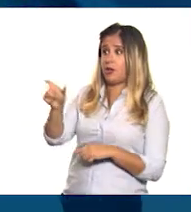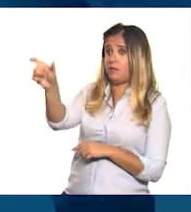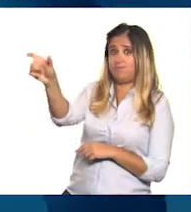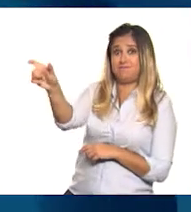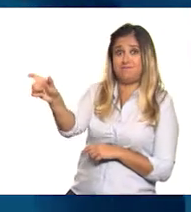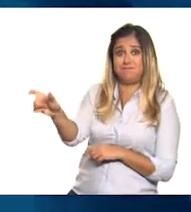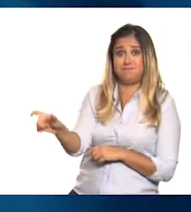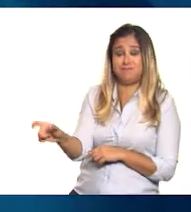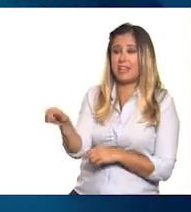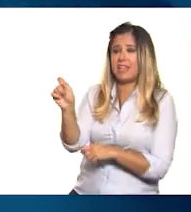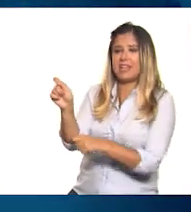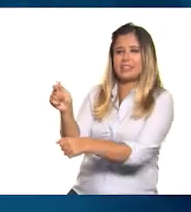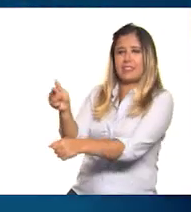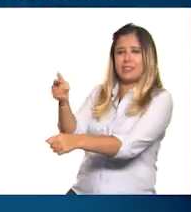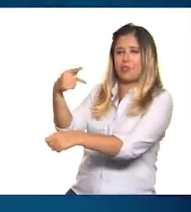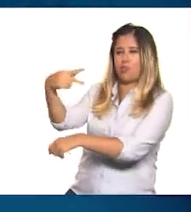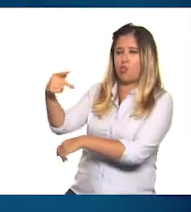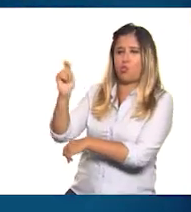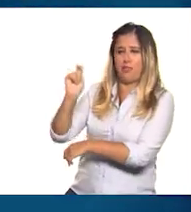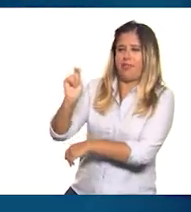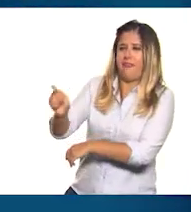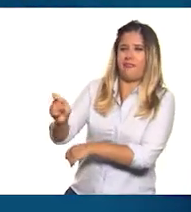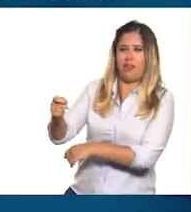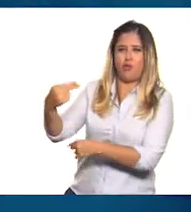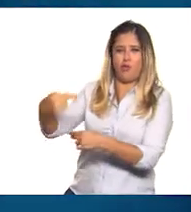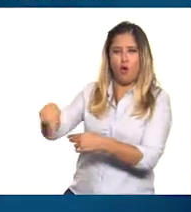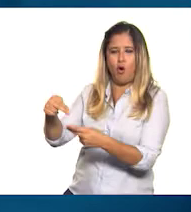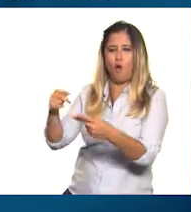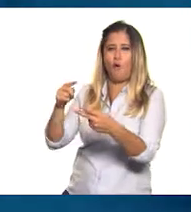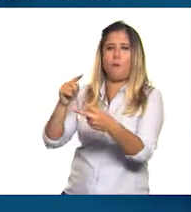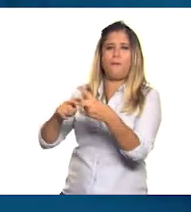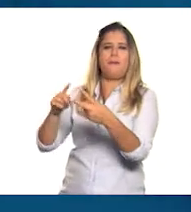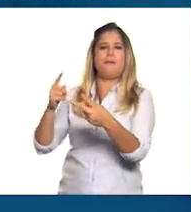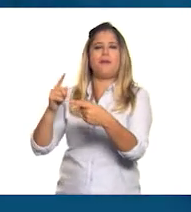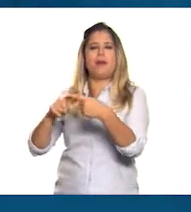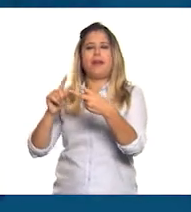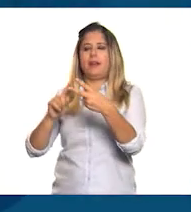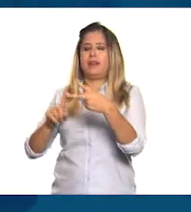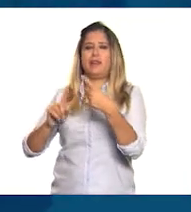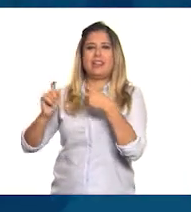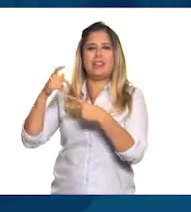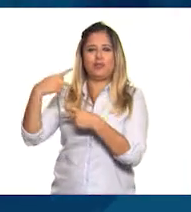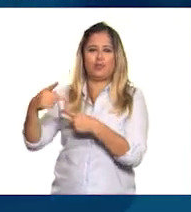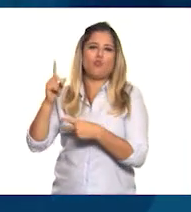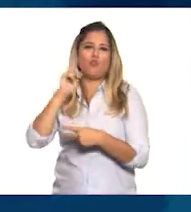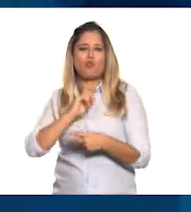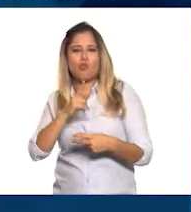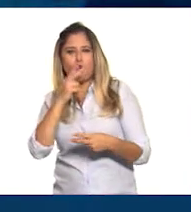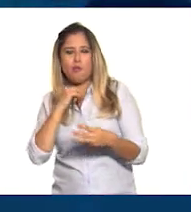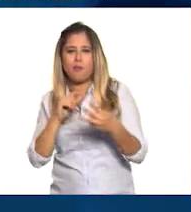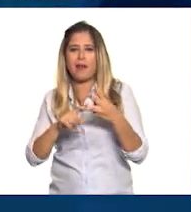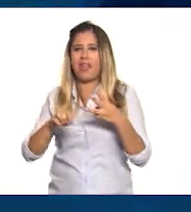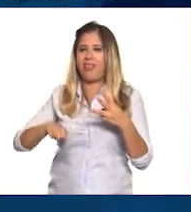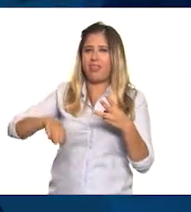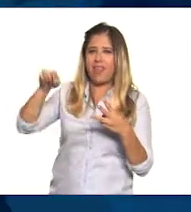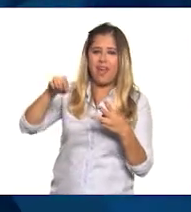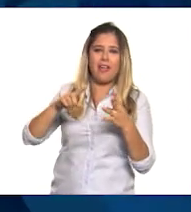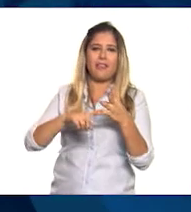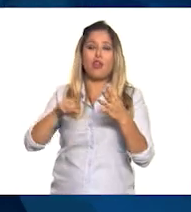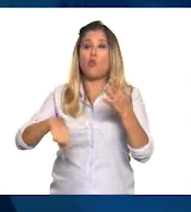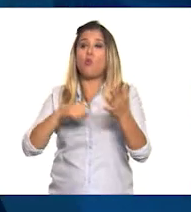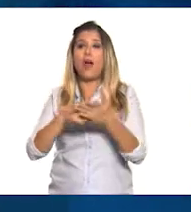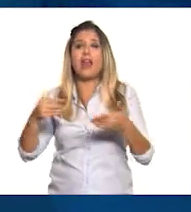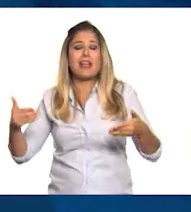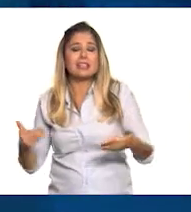que la identifica o hace identificable. Entre ellos están nombre, género, edad, lugar de